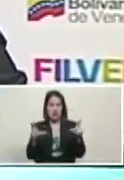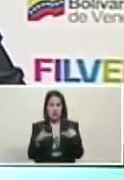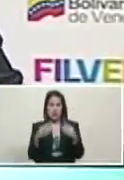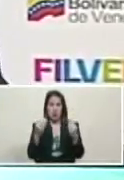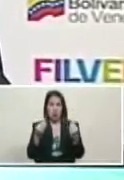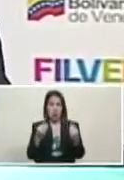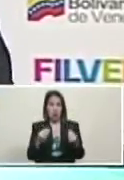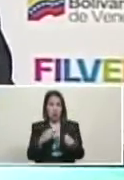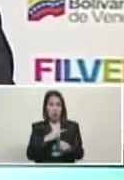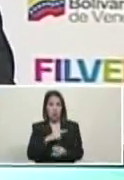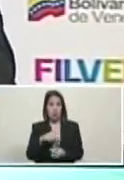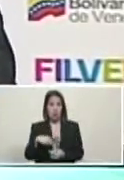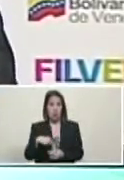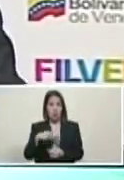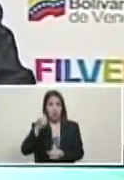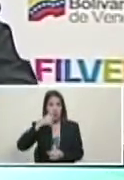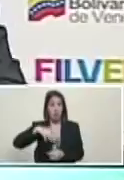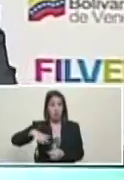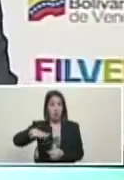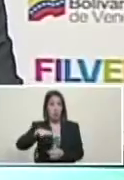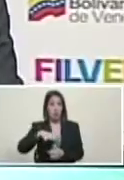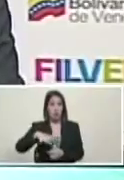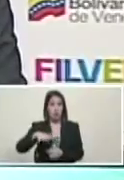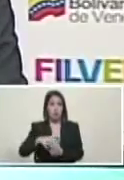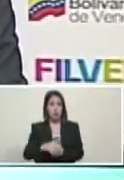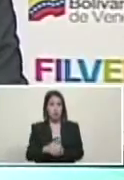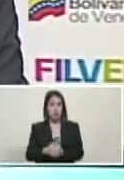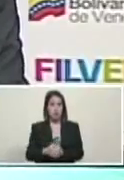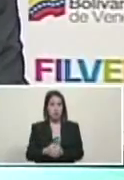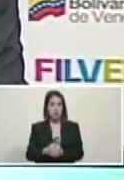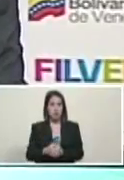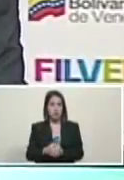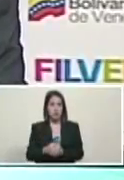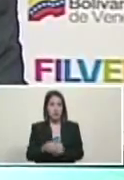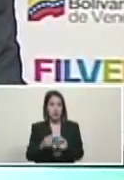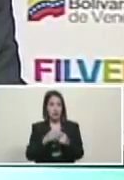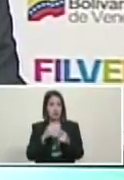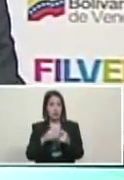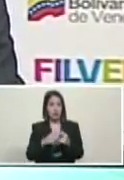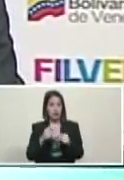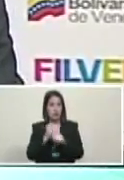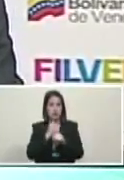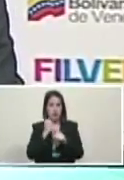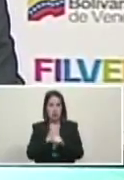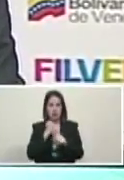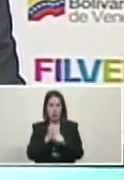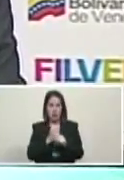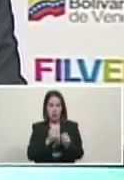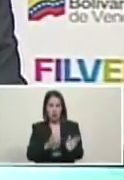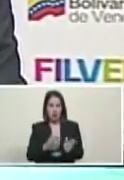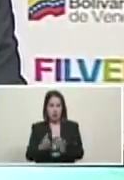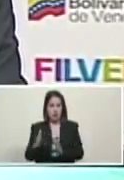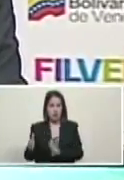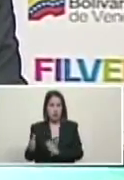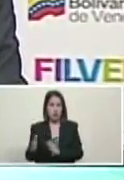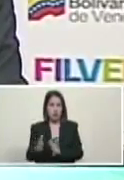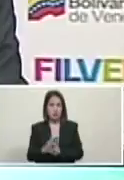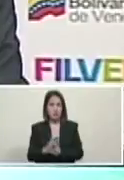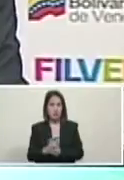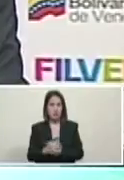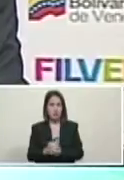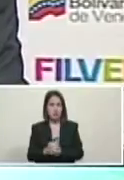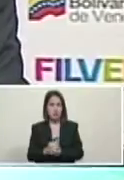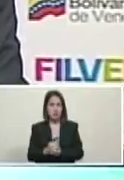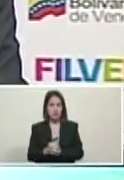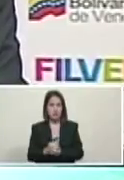de nuestro pueblo. Así que para el trabajo de organización de la